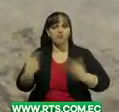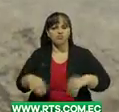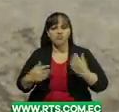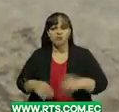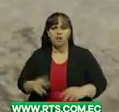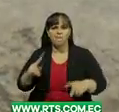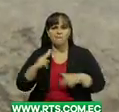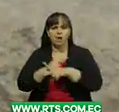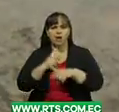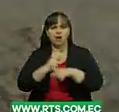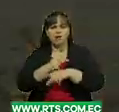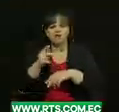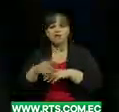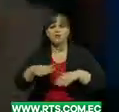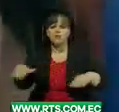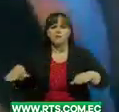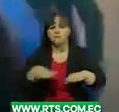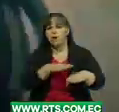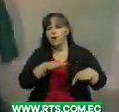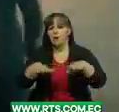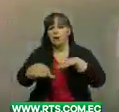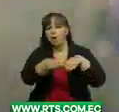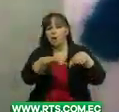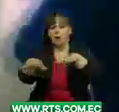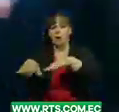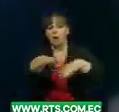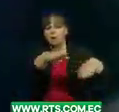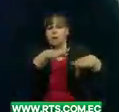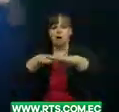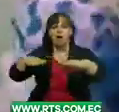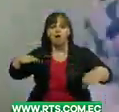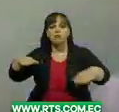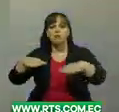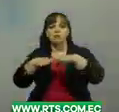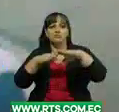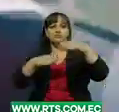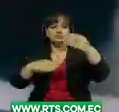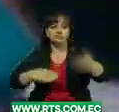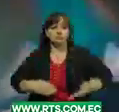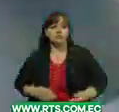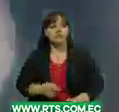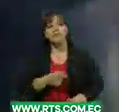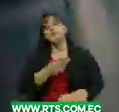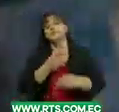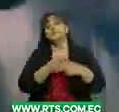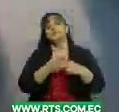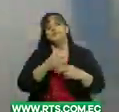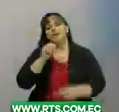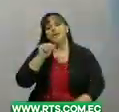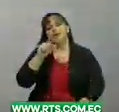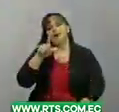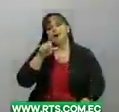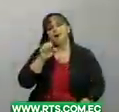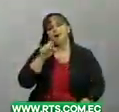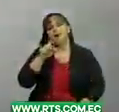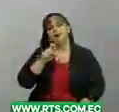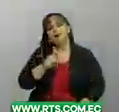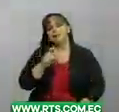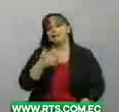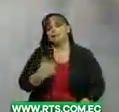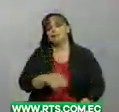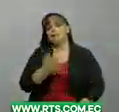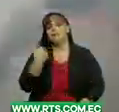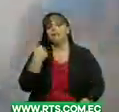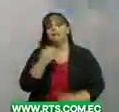ocasiones casi se accidentan. El cabo primero Alex L., de 31 años de edad, resultó gravemente herido.